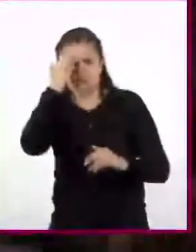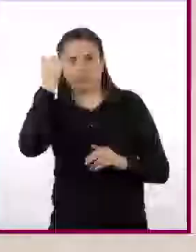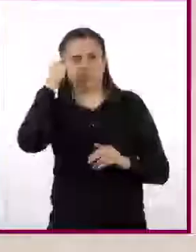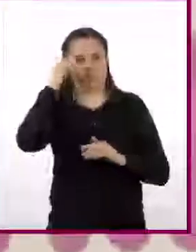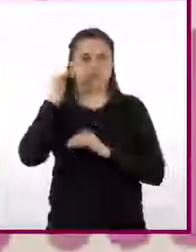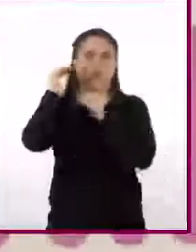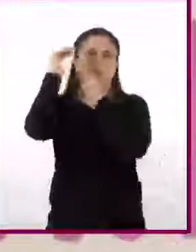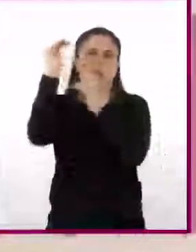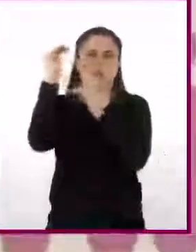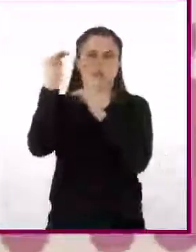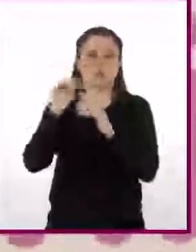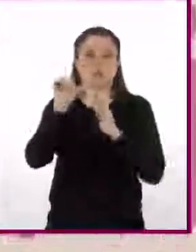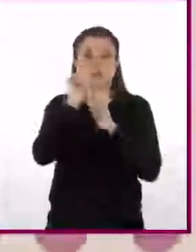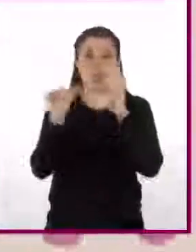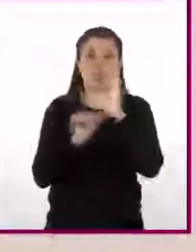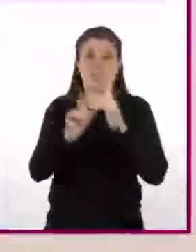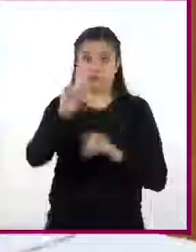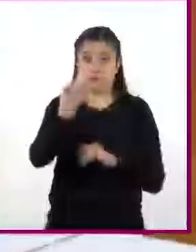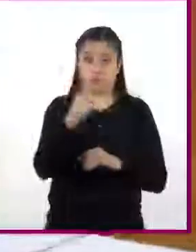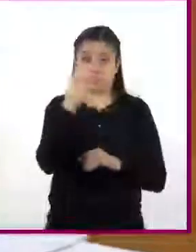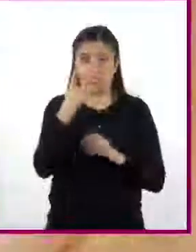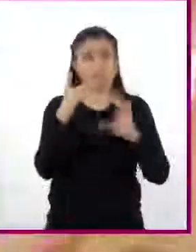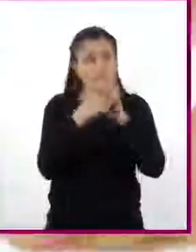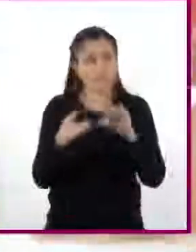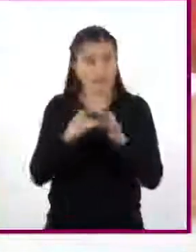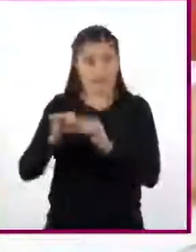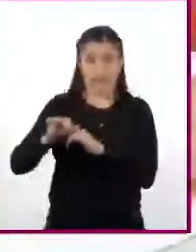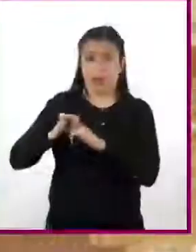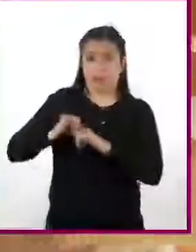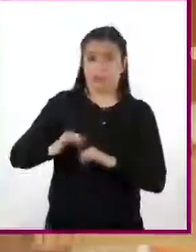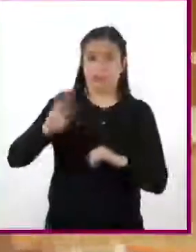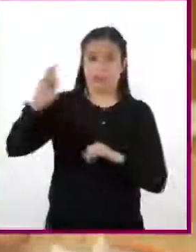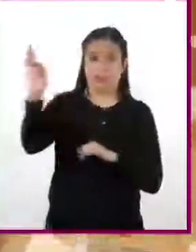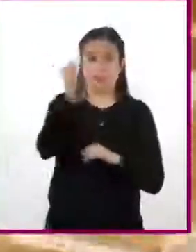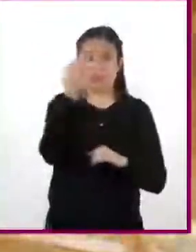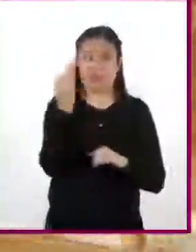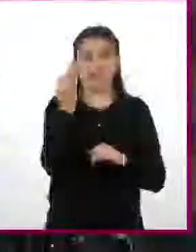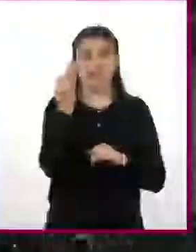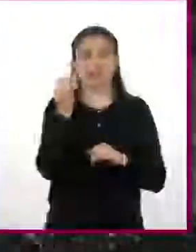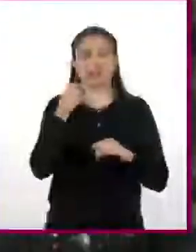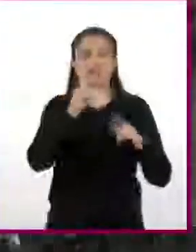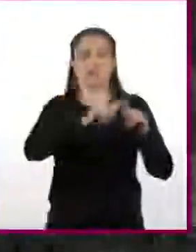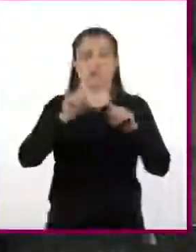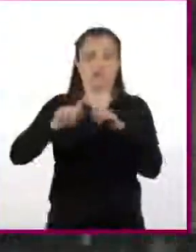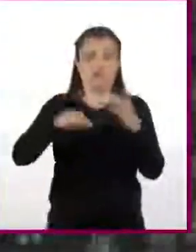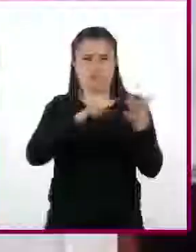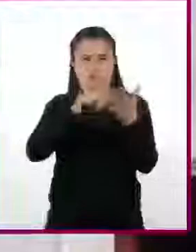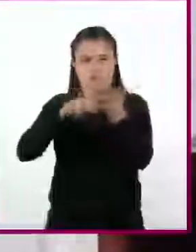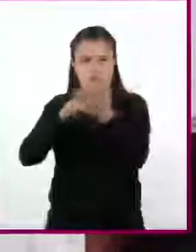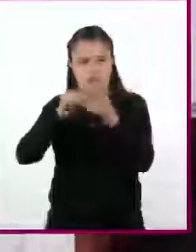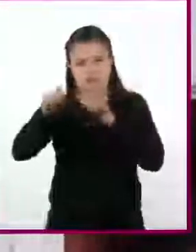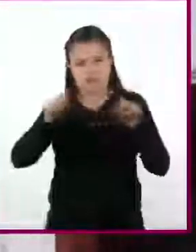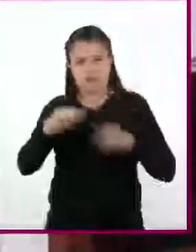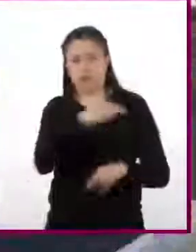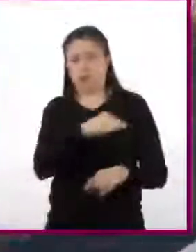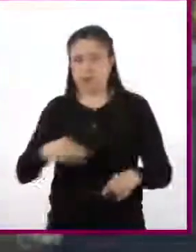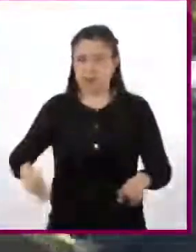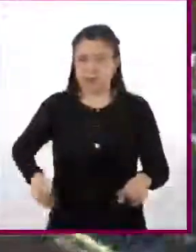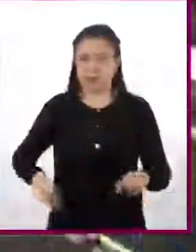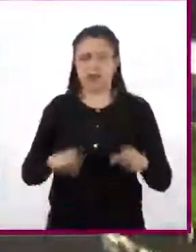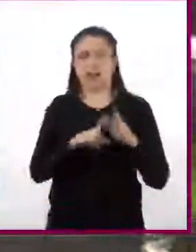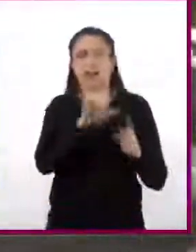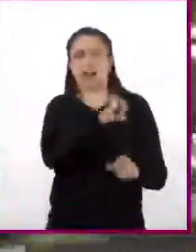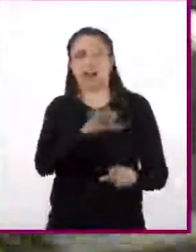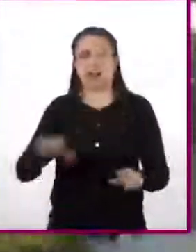madurez. En el artículo 72 se menciona que las autoridades federales, de las entidades federativas, municipales y de